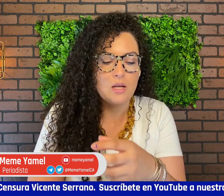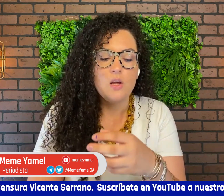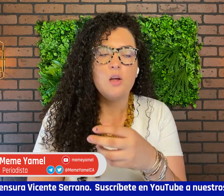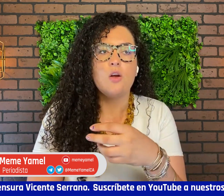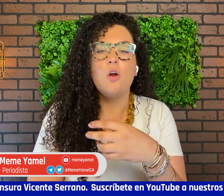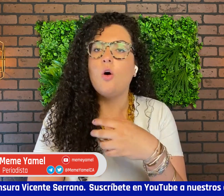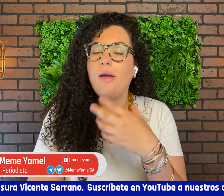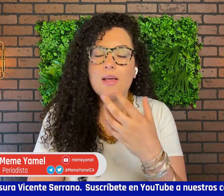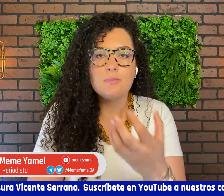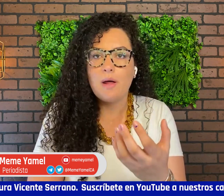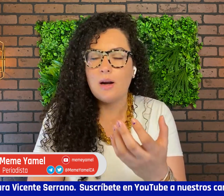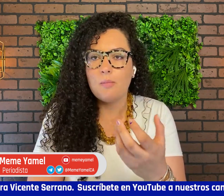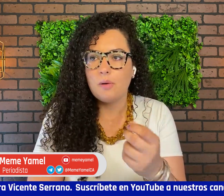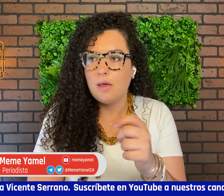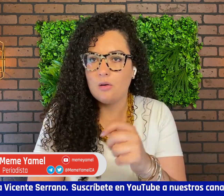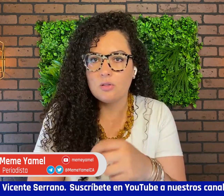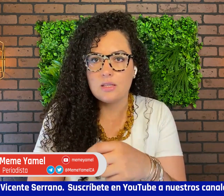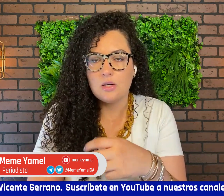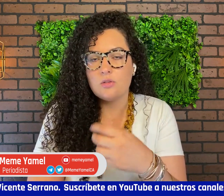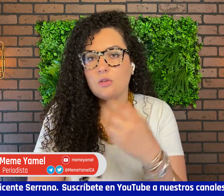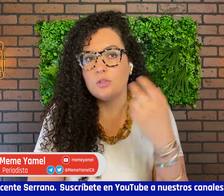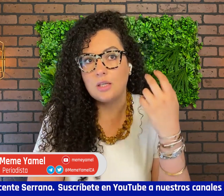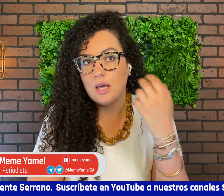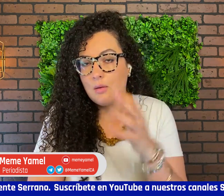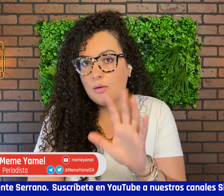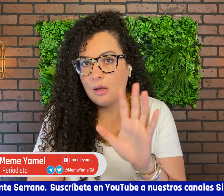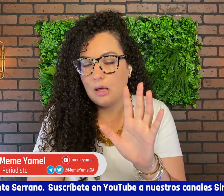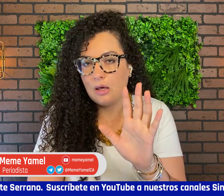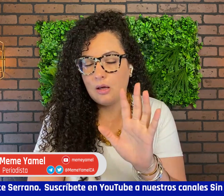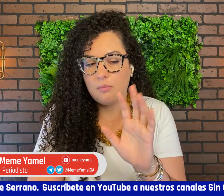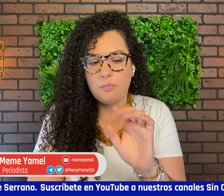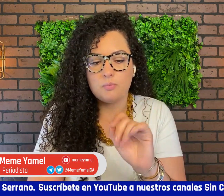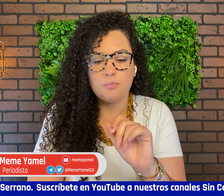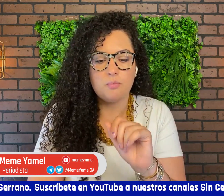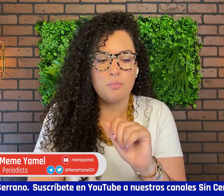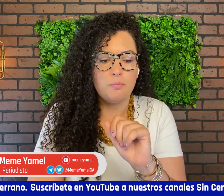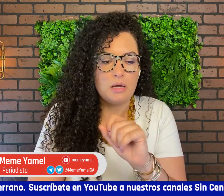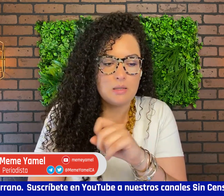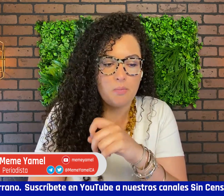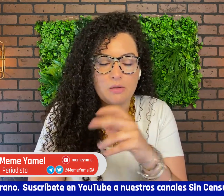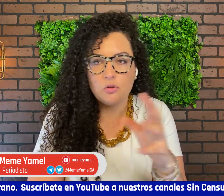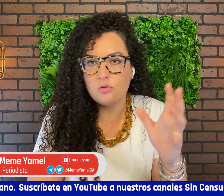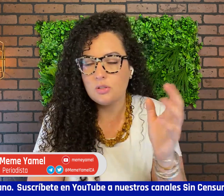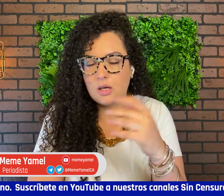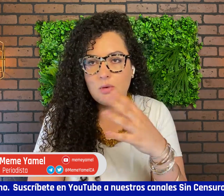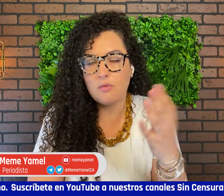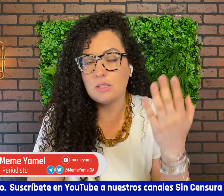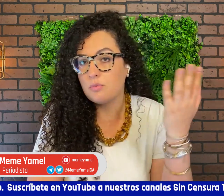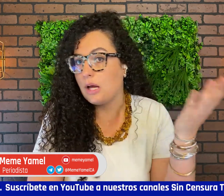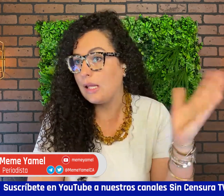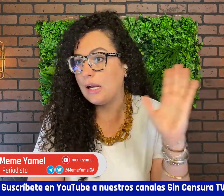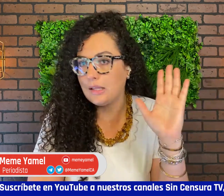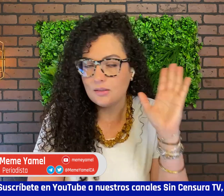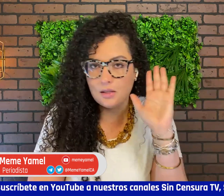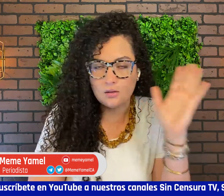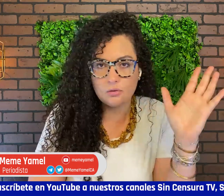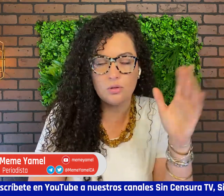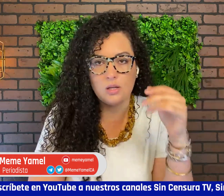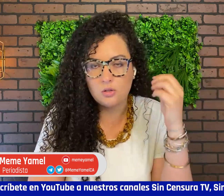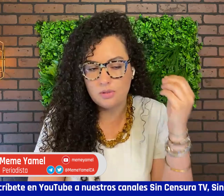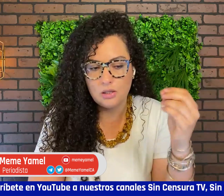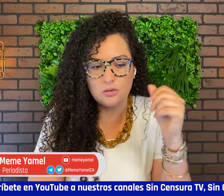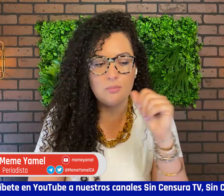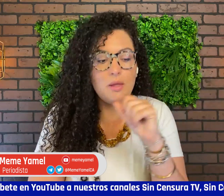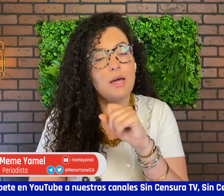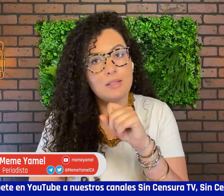gas. No es para reprimir a los gaseros, digo, si se quieren hacer plantón, si se quieren manifestar, pues adelante, están en todo su